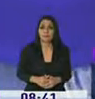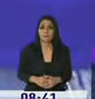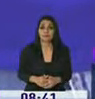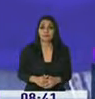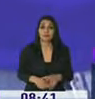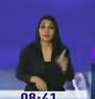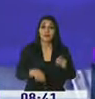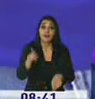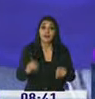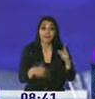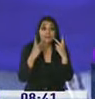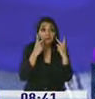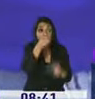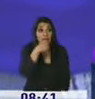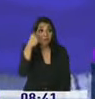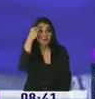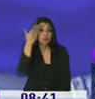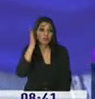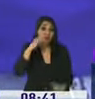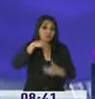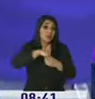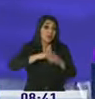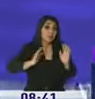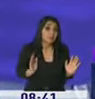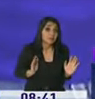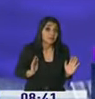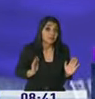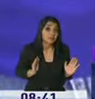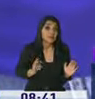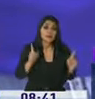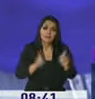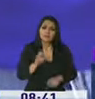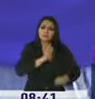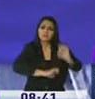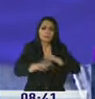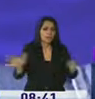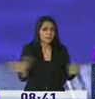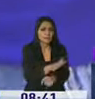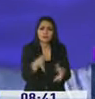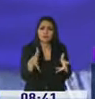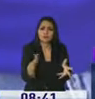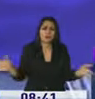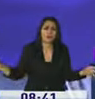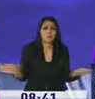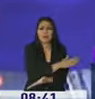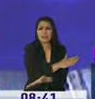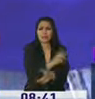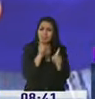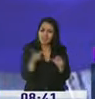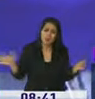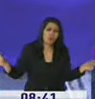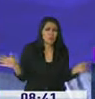también a veces vemos rostros, pero no sabemos en el interior cómo estén. Debe ser una evaluación completa, debe ser una... una limpieza total. Deberían